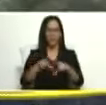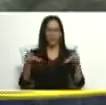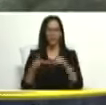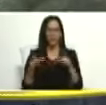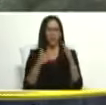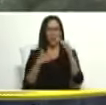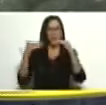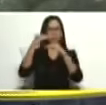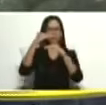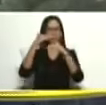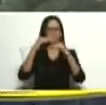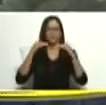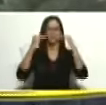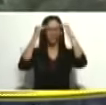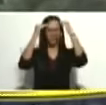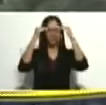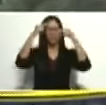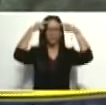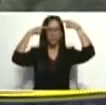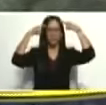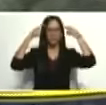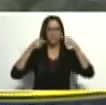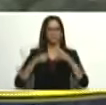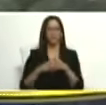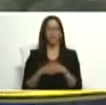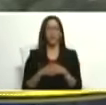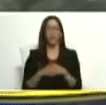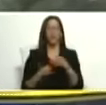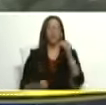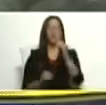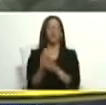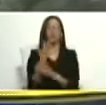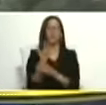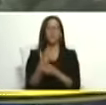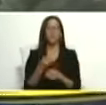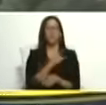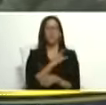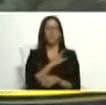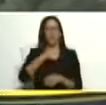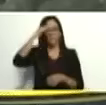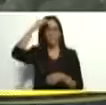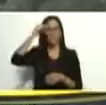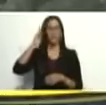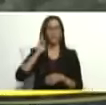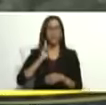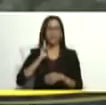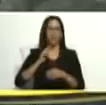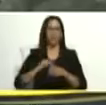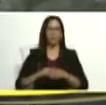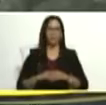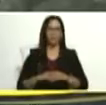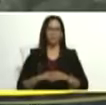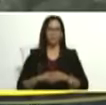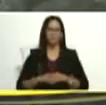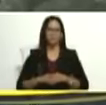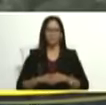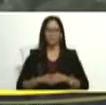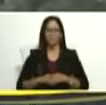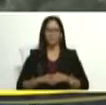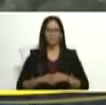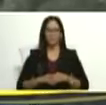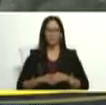comandante supremo Hugo Chávez, con la fundación de la Universidad Militar Bolivariana,